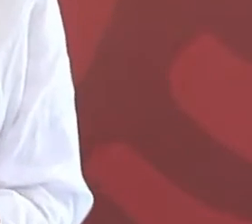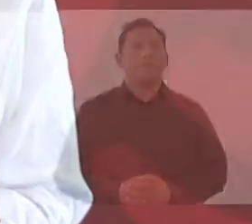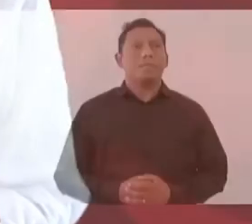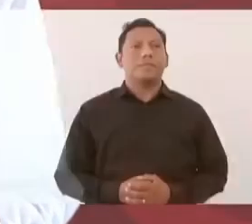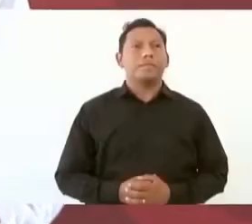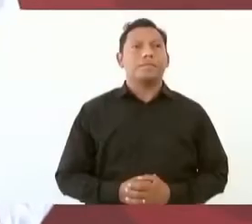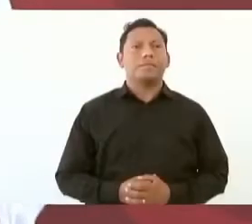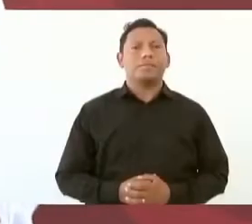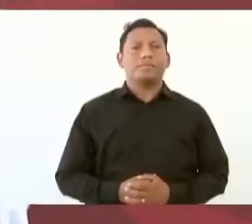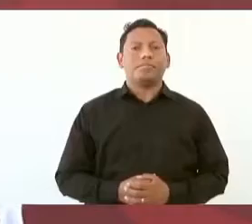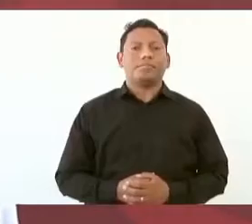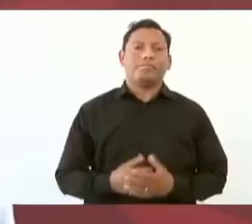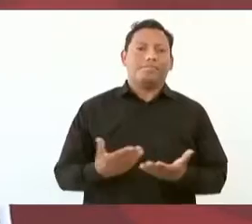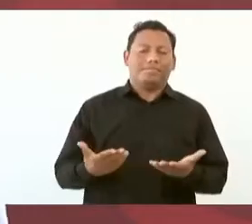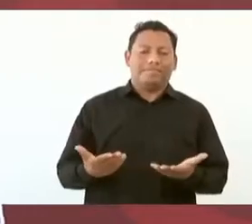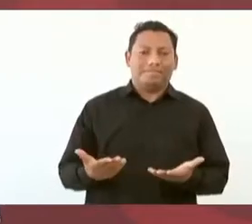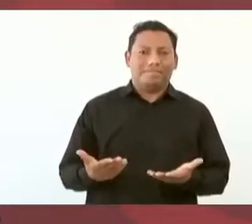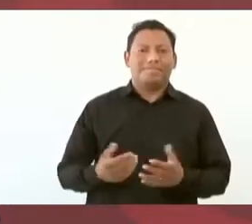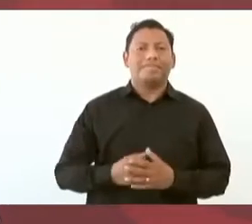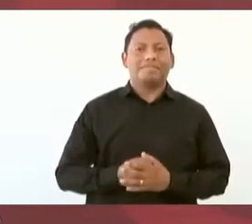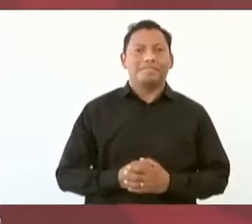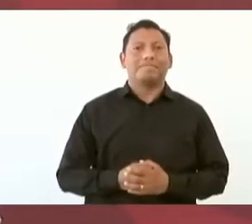Nada.